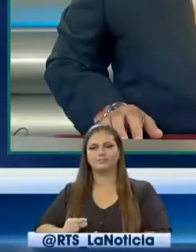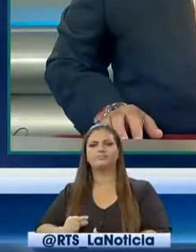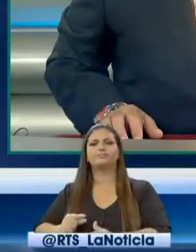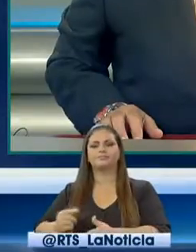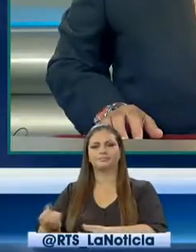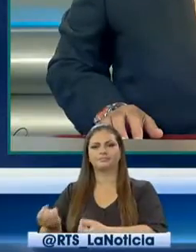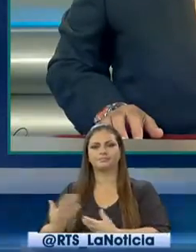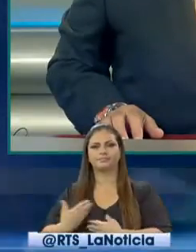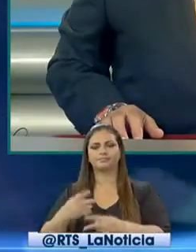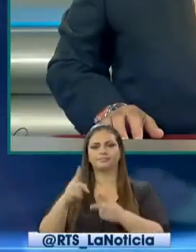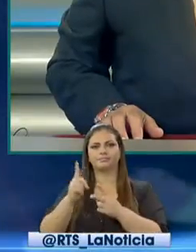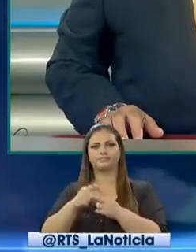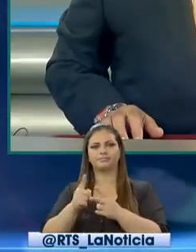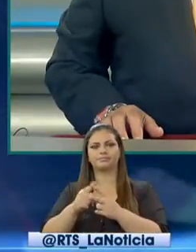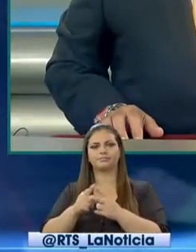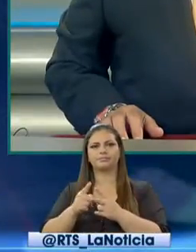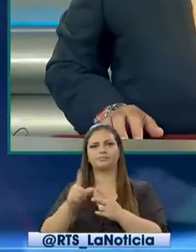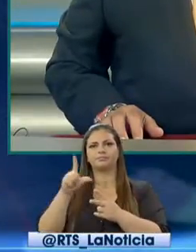Luxola, por favor, primero.